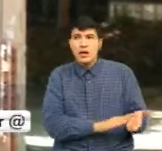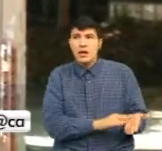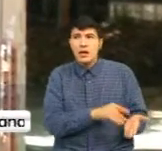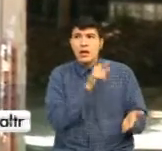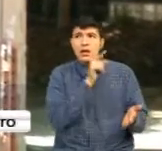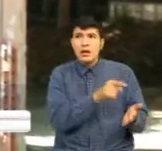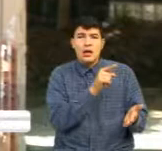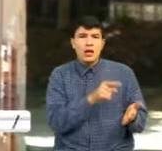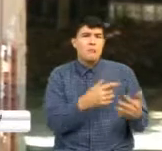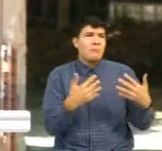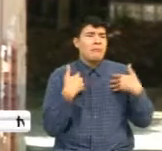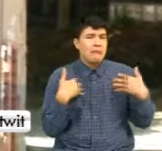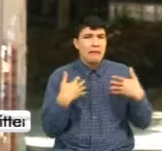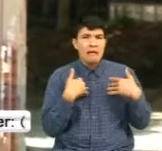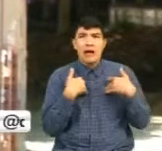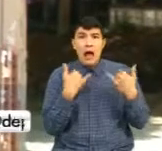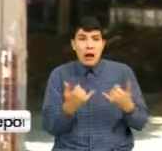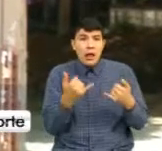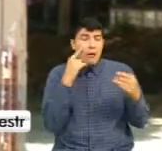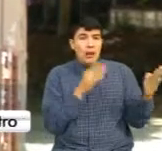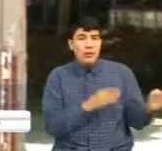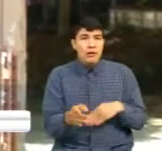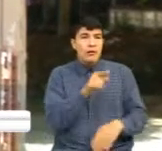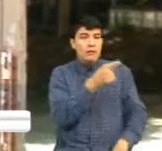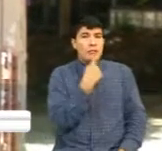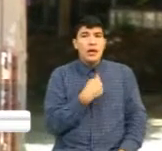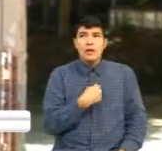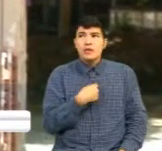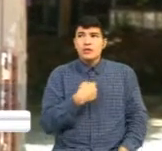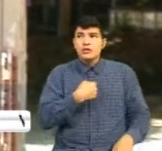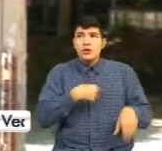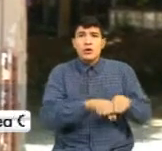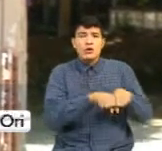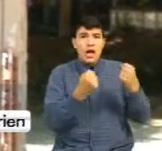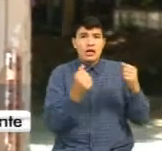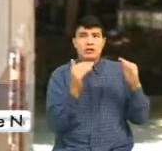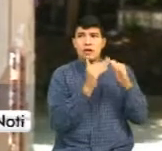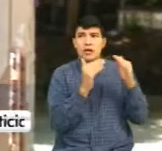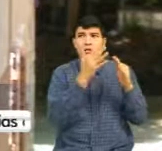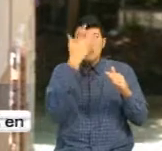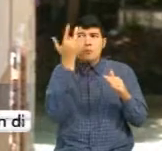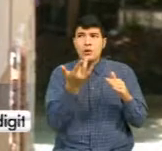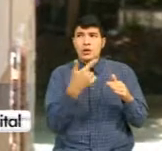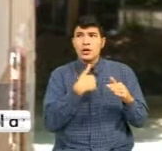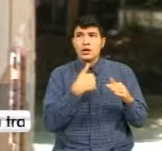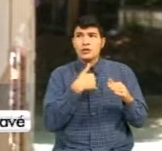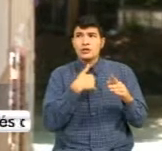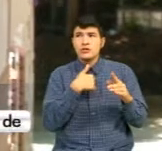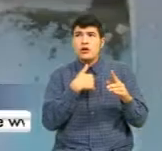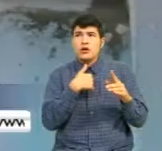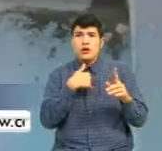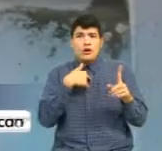convierte en un viacrucis porque ahora según planeación me dice que tengo que desbaratar mi vivienda que porque es que estoy violando el espacio